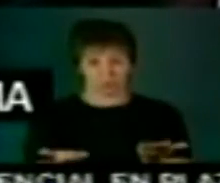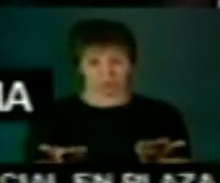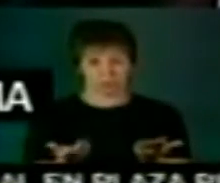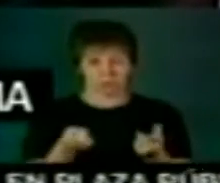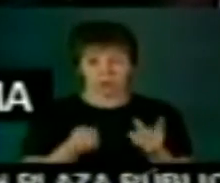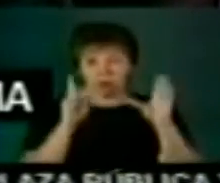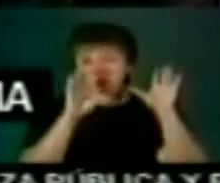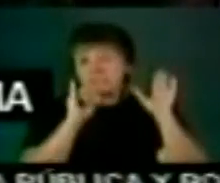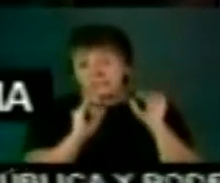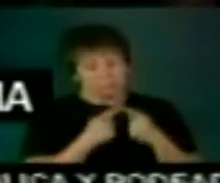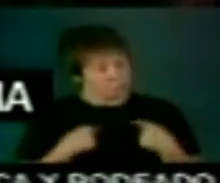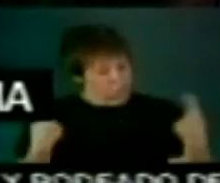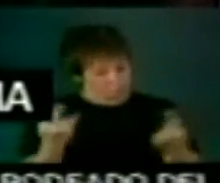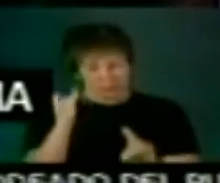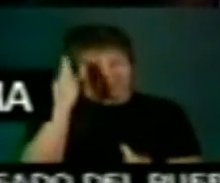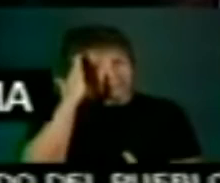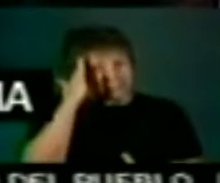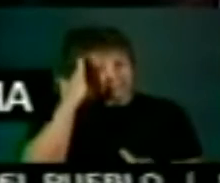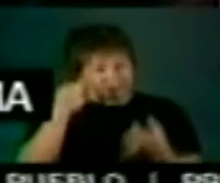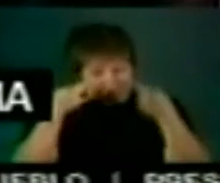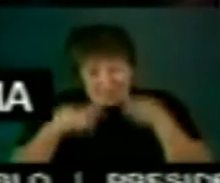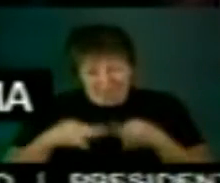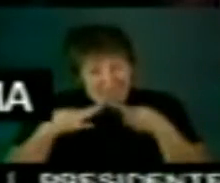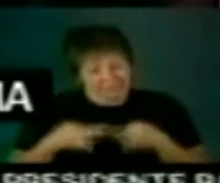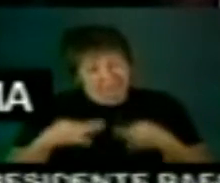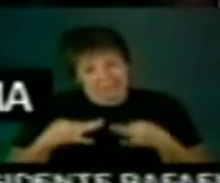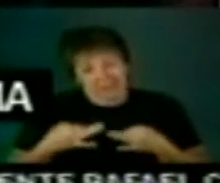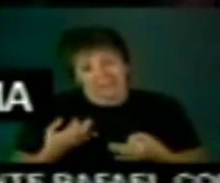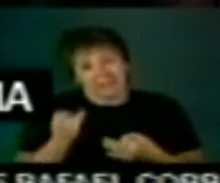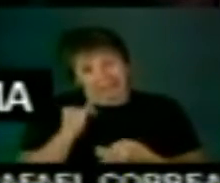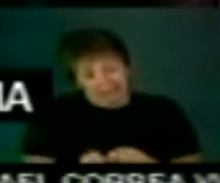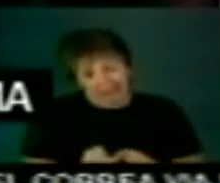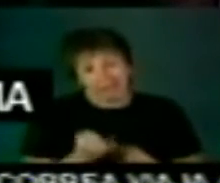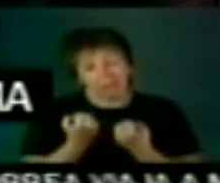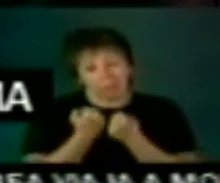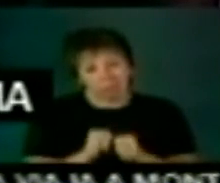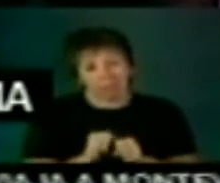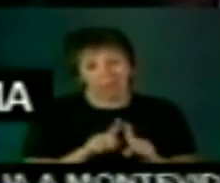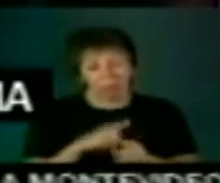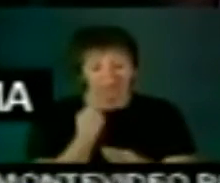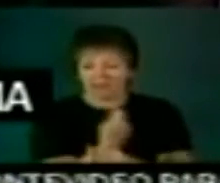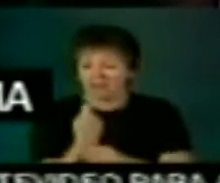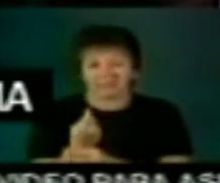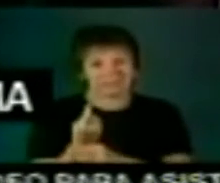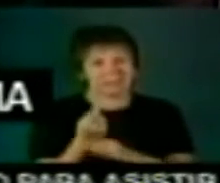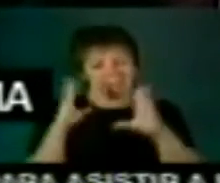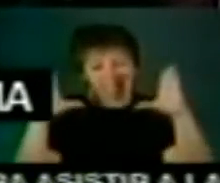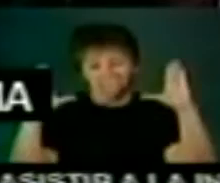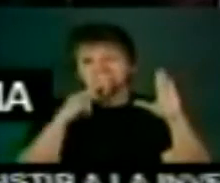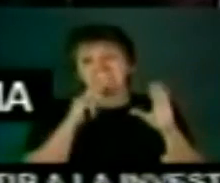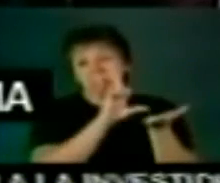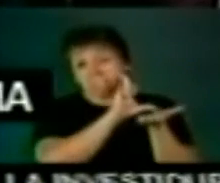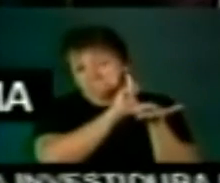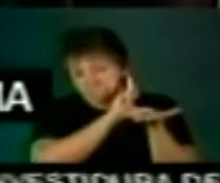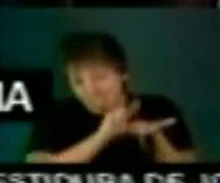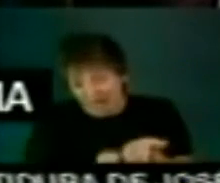Todos sabemos que puede ser más eficiente y más barato. Esta reforma no va a ser